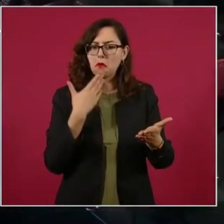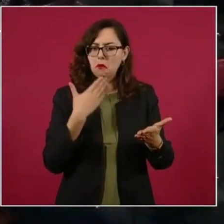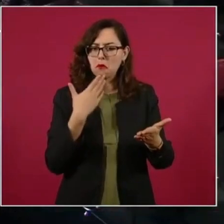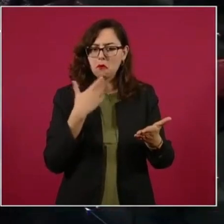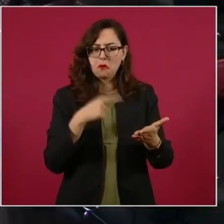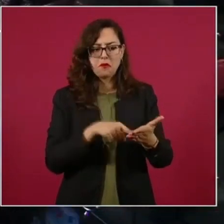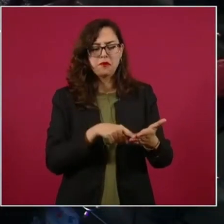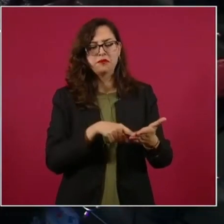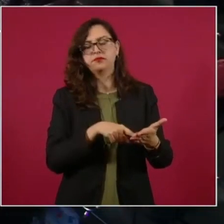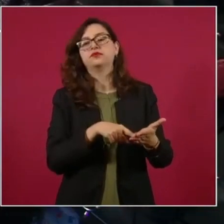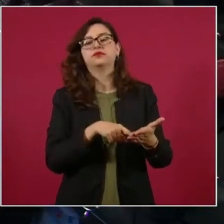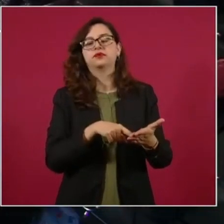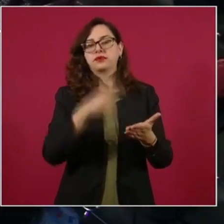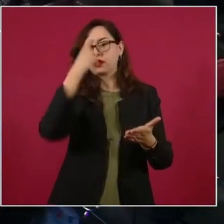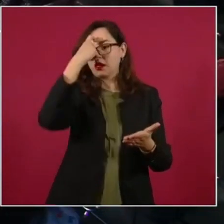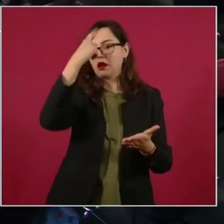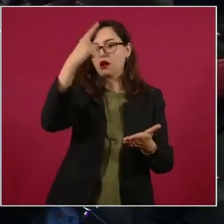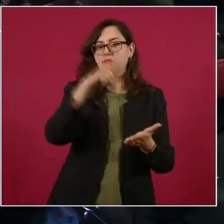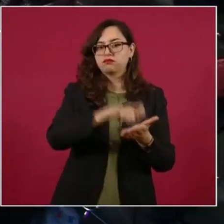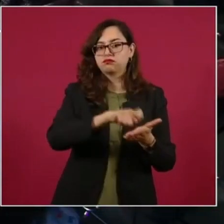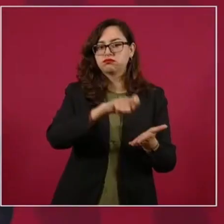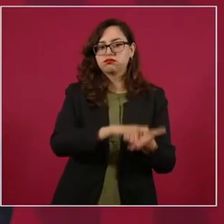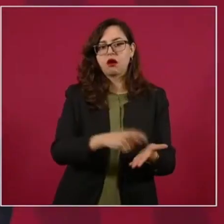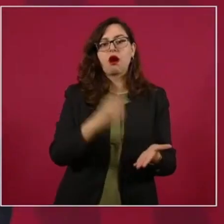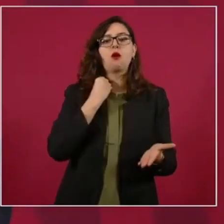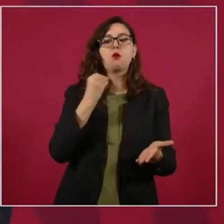de un abogado